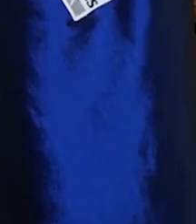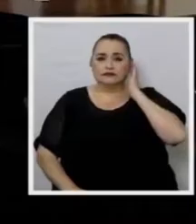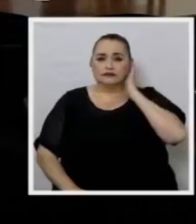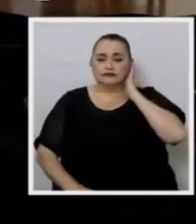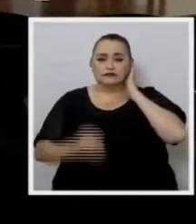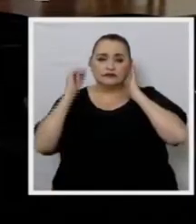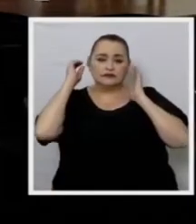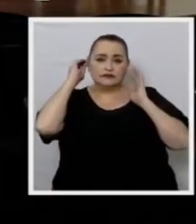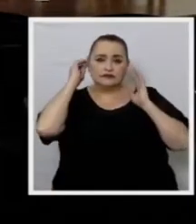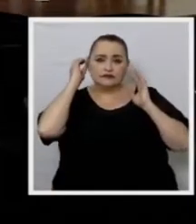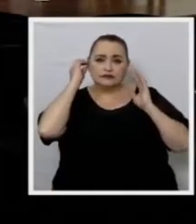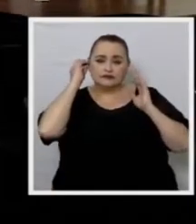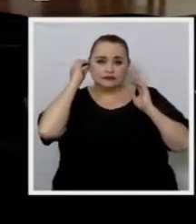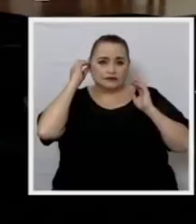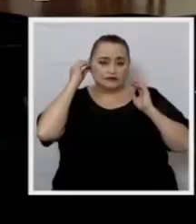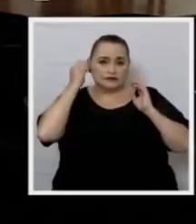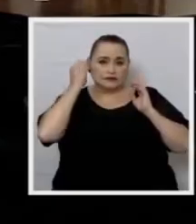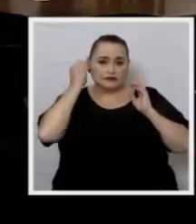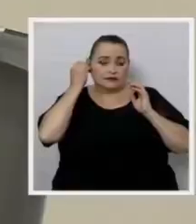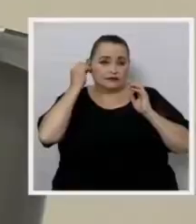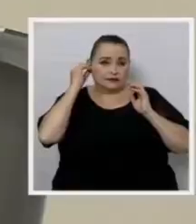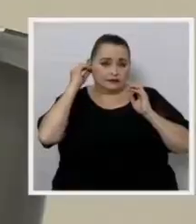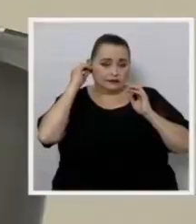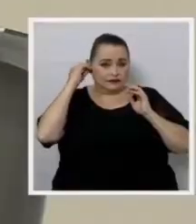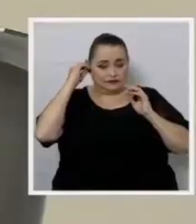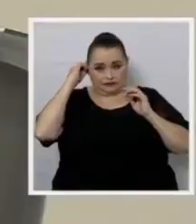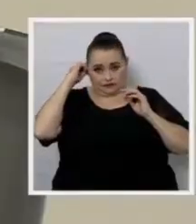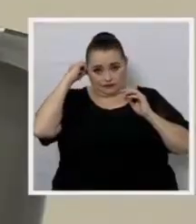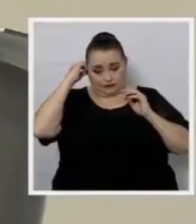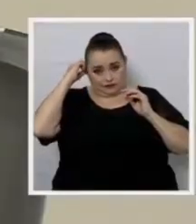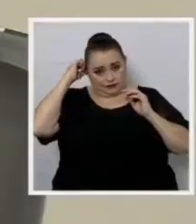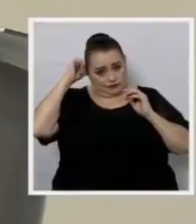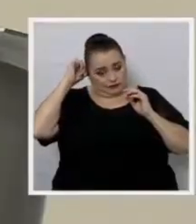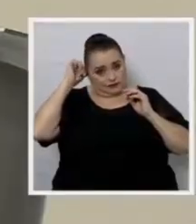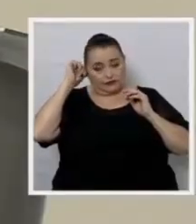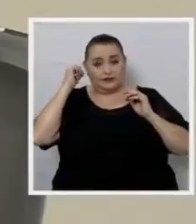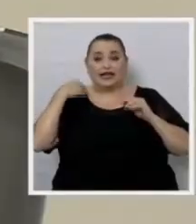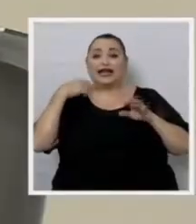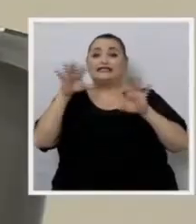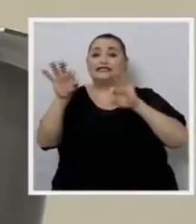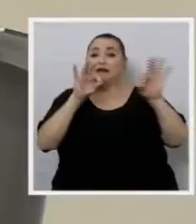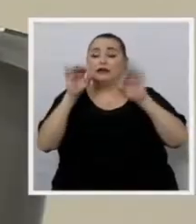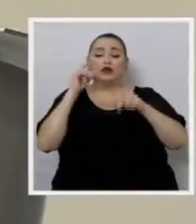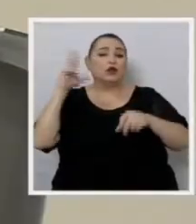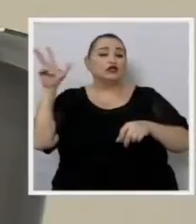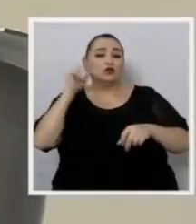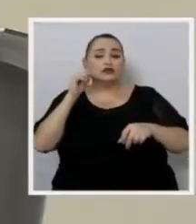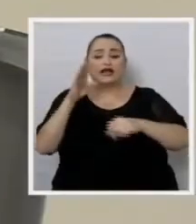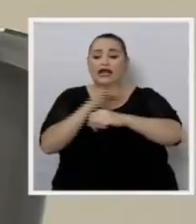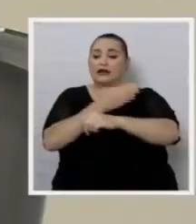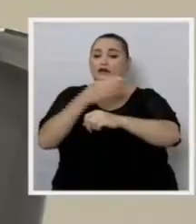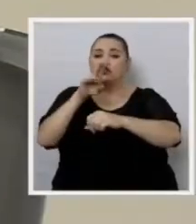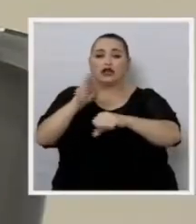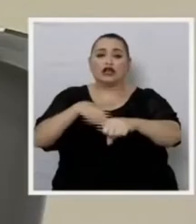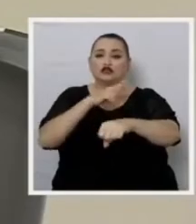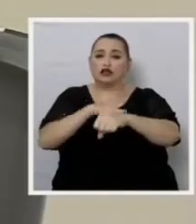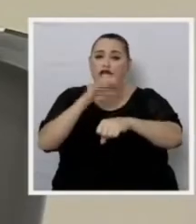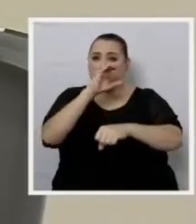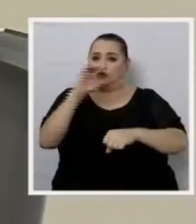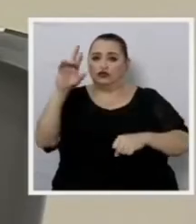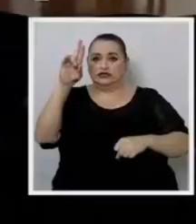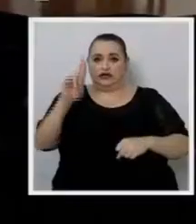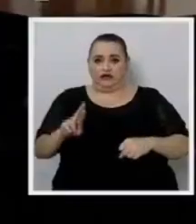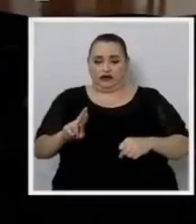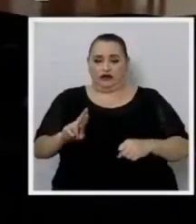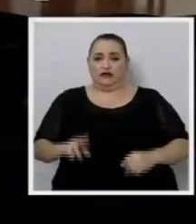vicepresidenta y a diputada por el recién firmado partido costa rica justa para las próximas elecciones de febrero